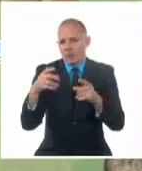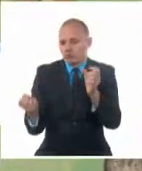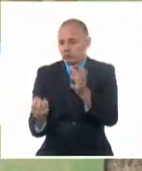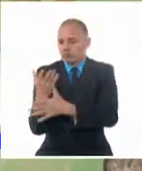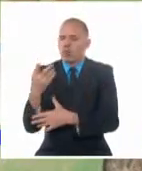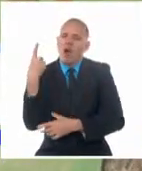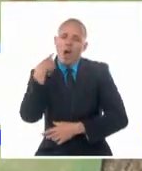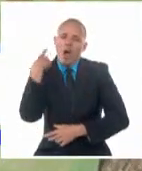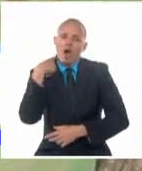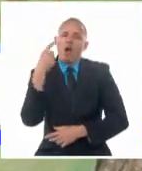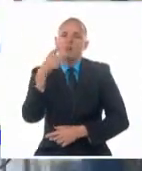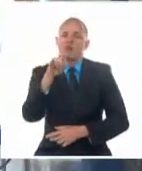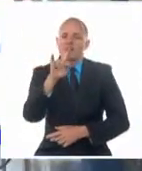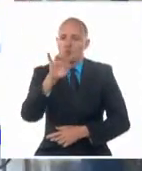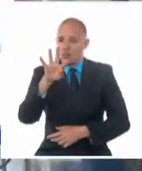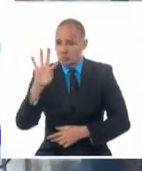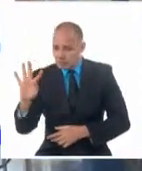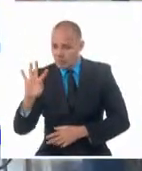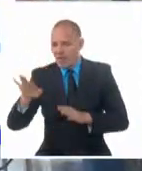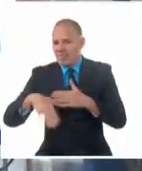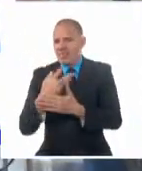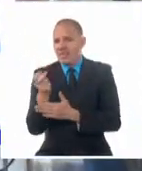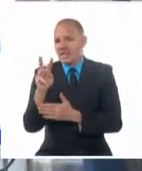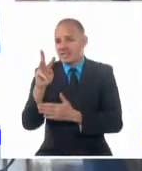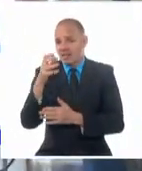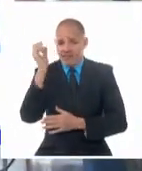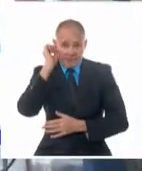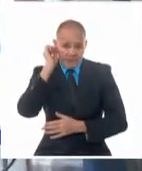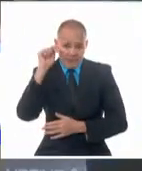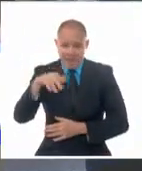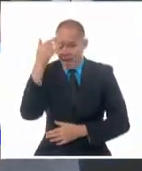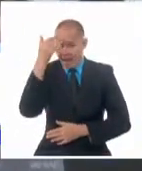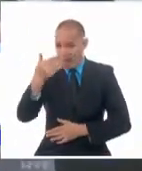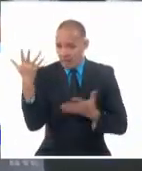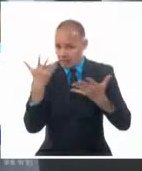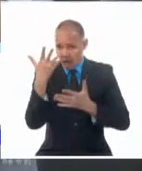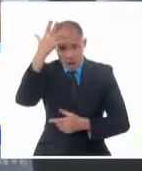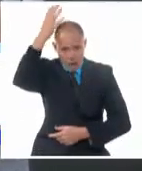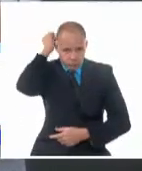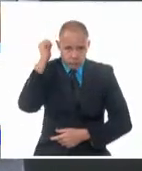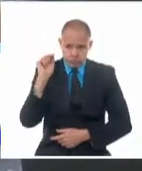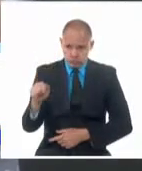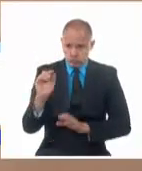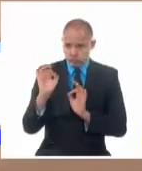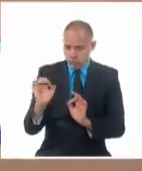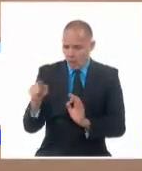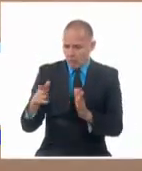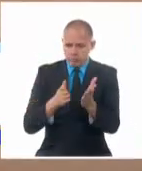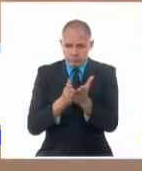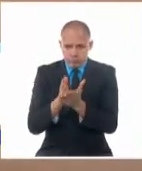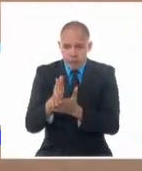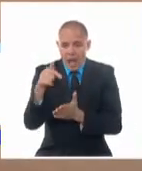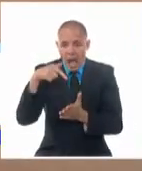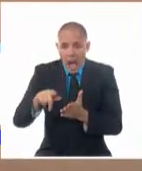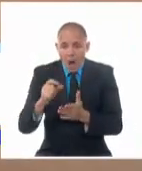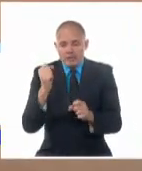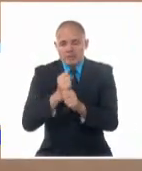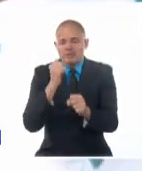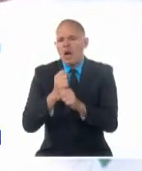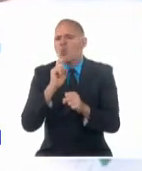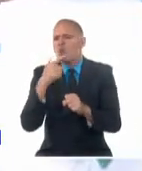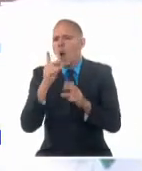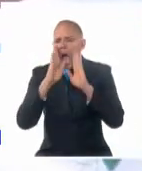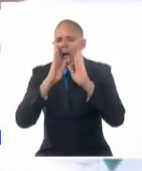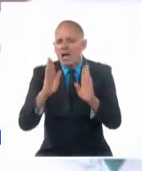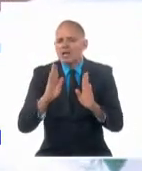1994 por el general de ejército Raúl Castro rus la institución ejecuta actualmente seis proyectos tres como gestora